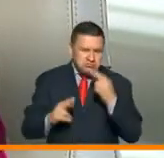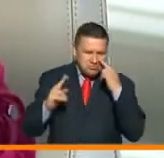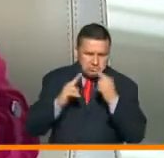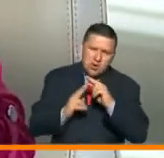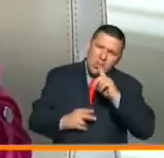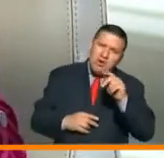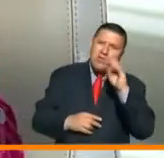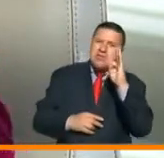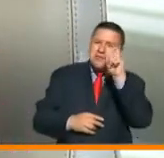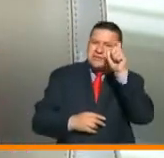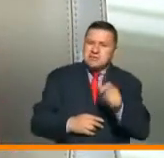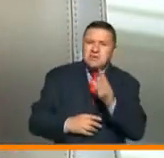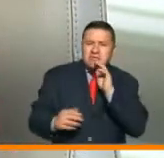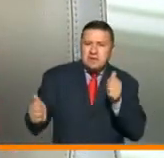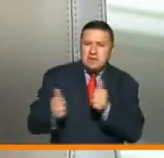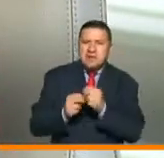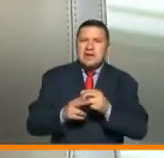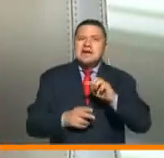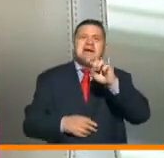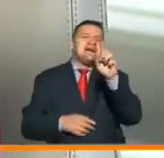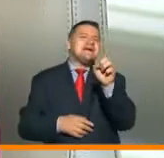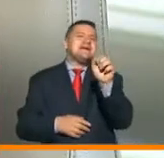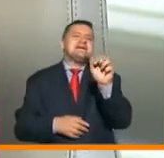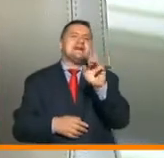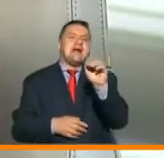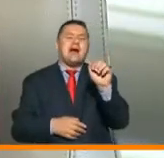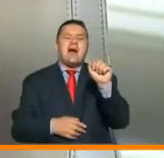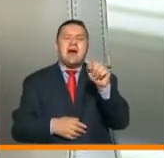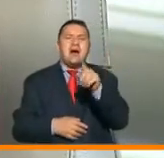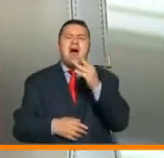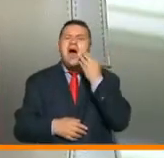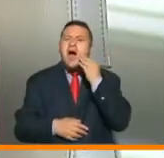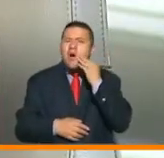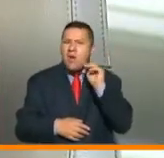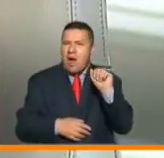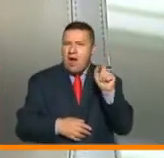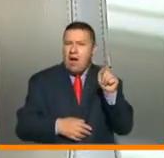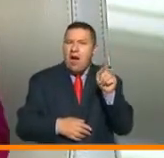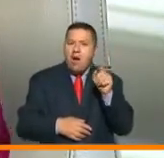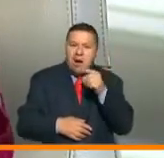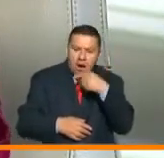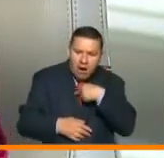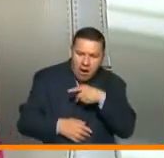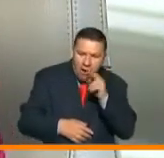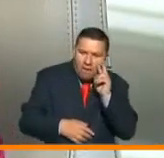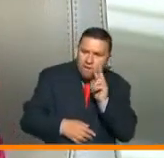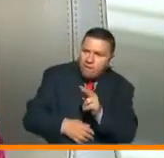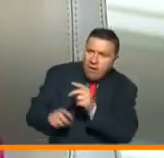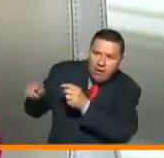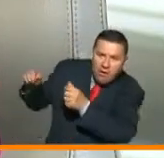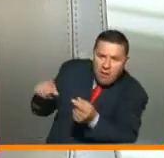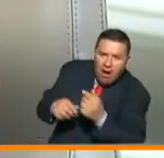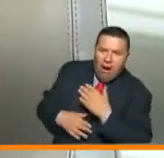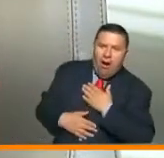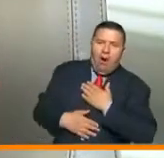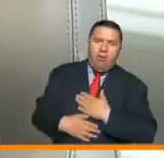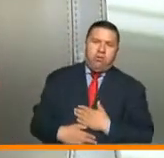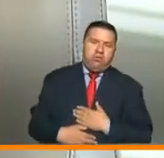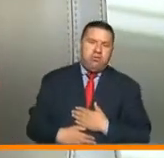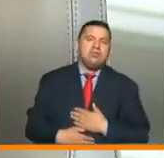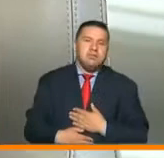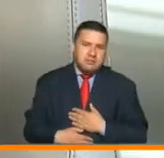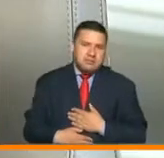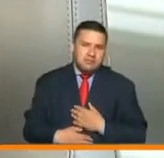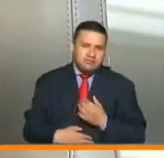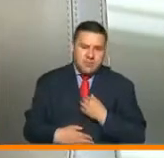también el testimonio. Nos acompaña Sara Quevedo, que es abuela de uno de los beneficiarios y que vio directamente cómo esto impidió que